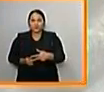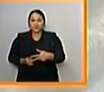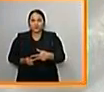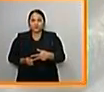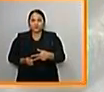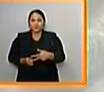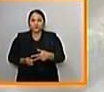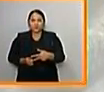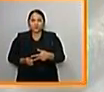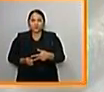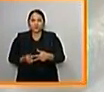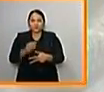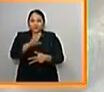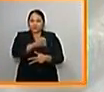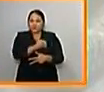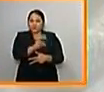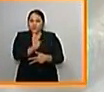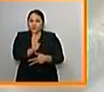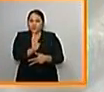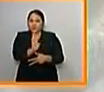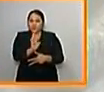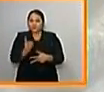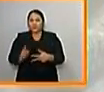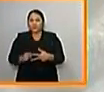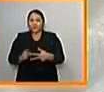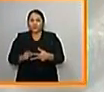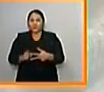Y este es el 06. Segundo número.